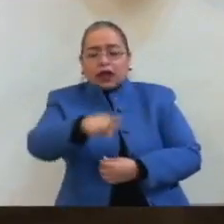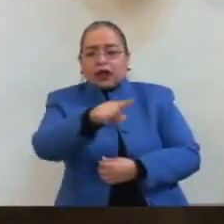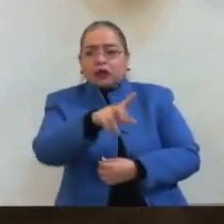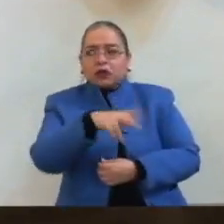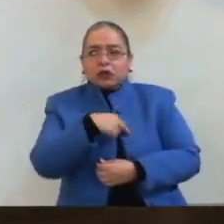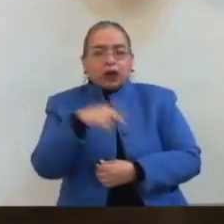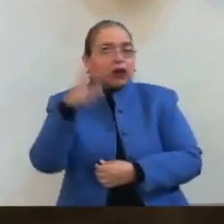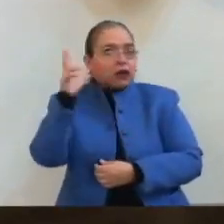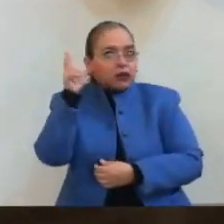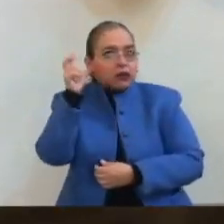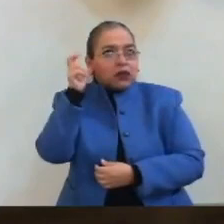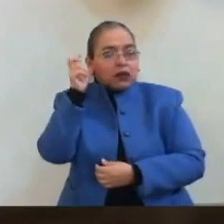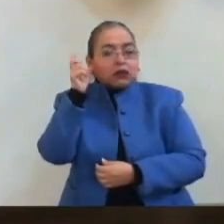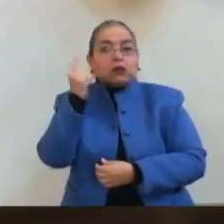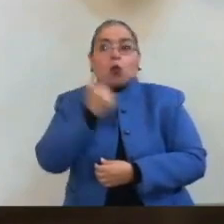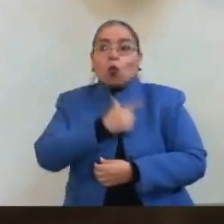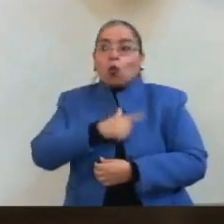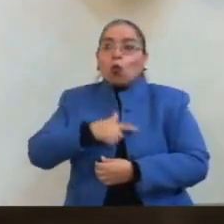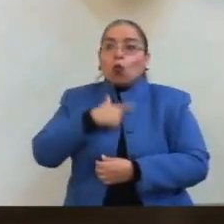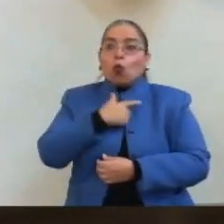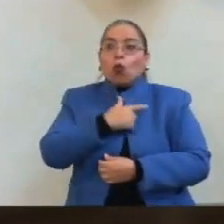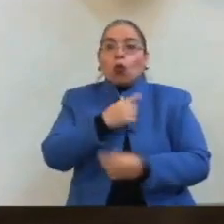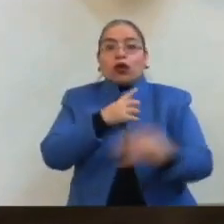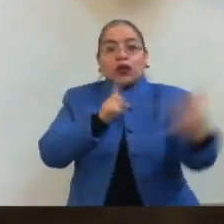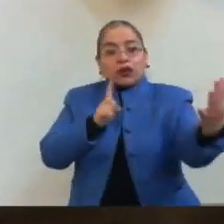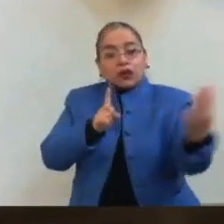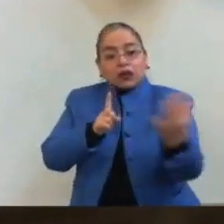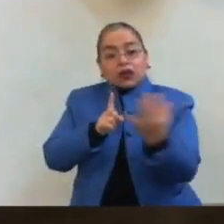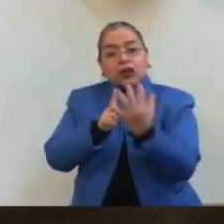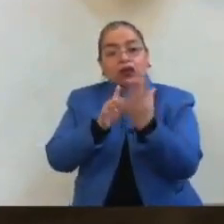toda palabra pide seguimiento